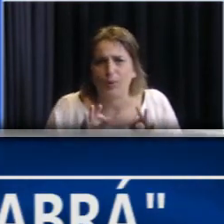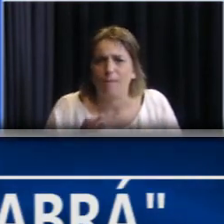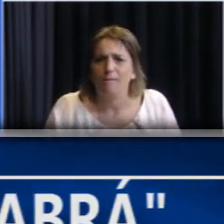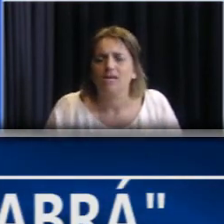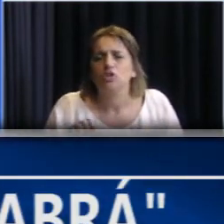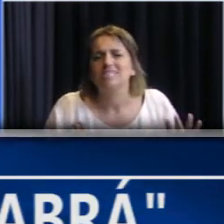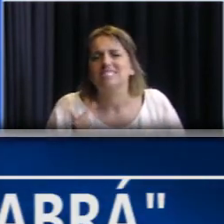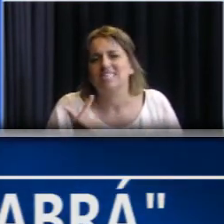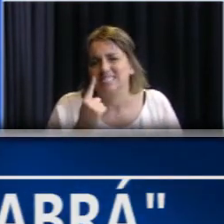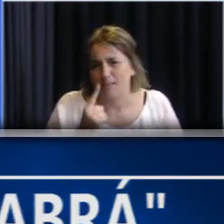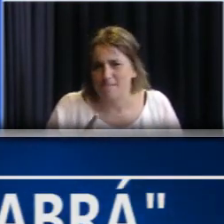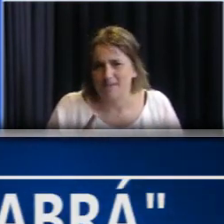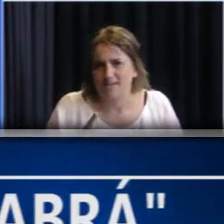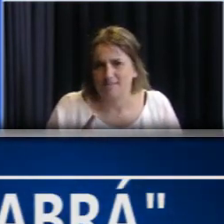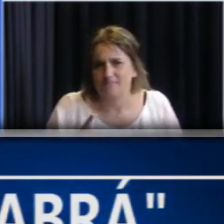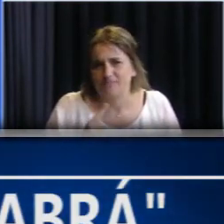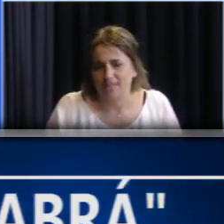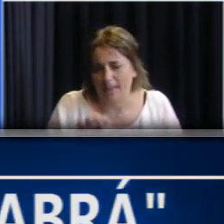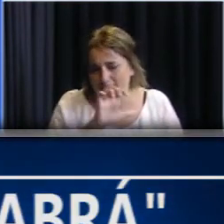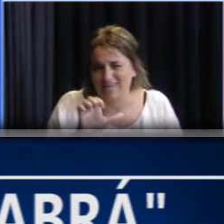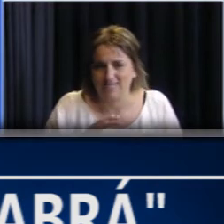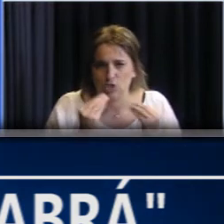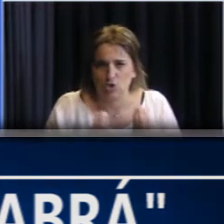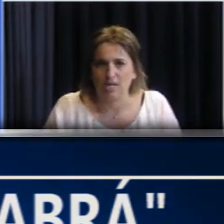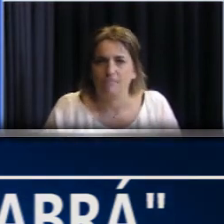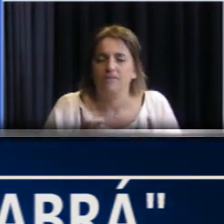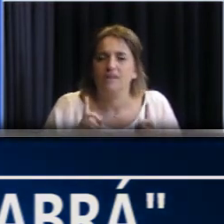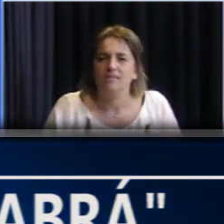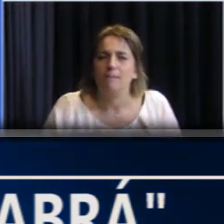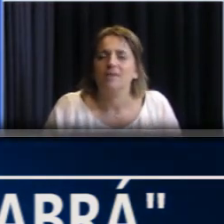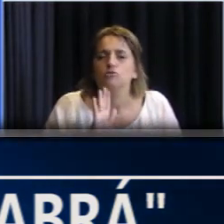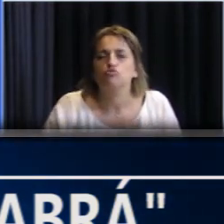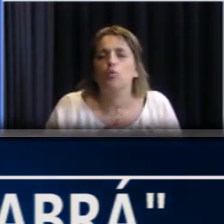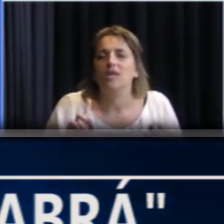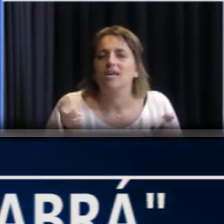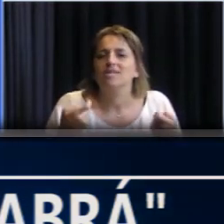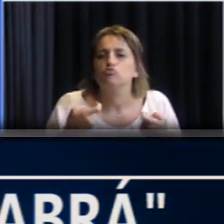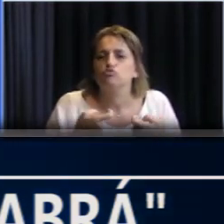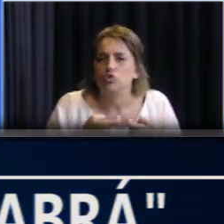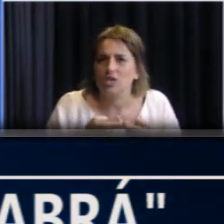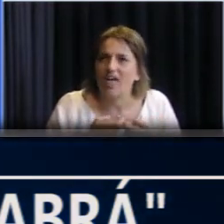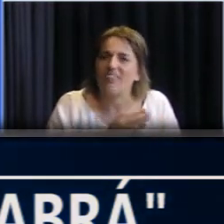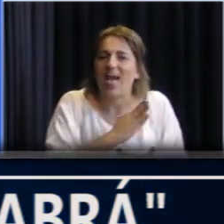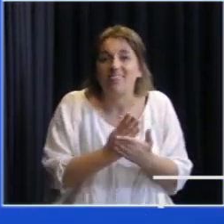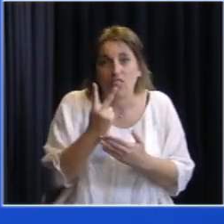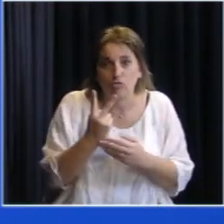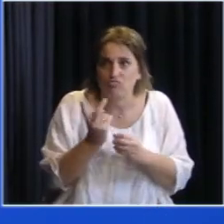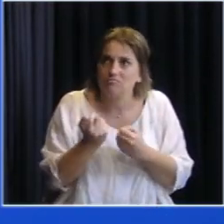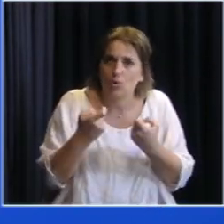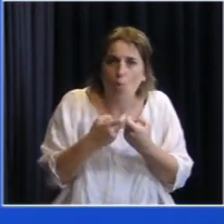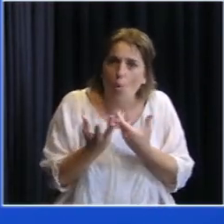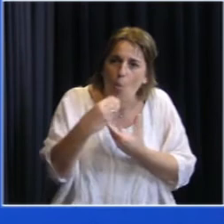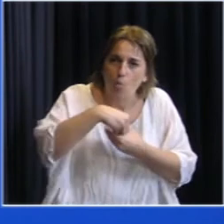67 mil empresas y también disculpen están las sociedades de personas hasta 2 personas también están